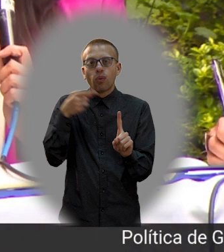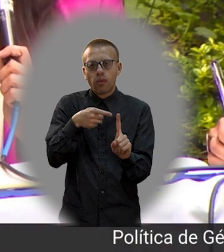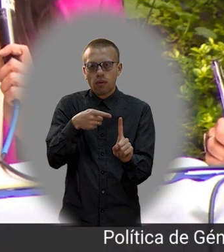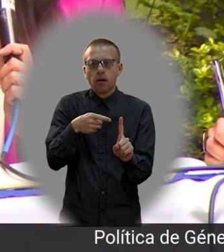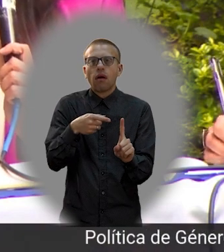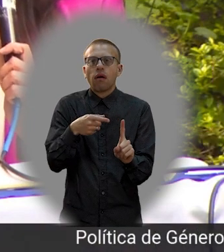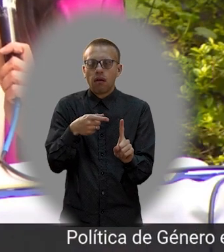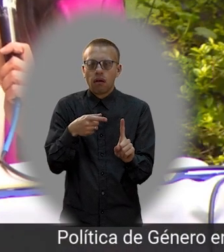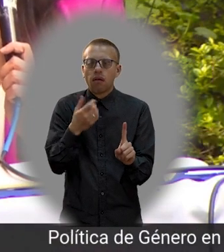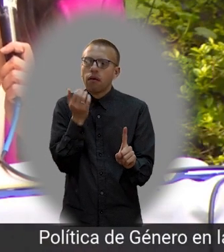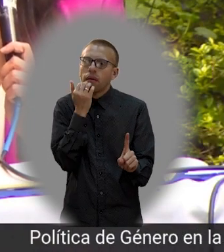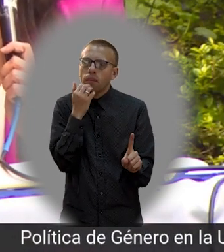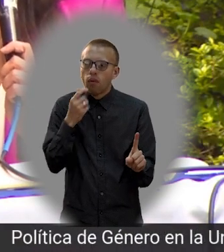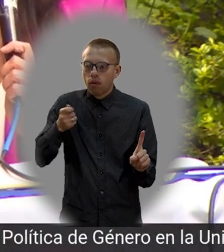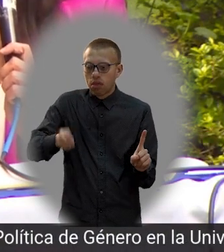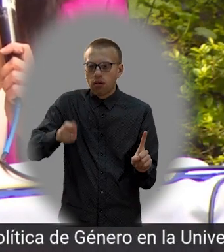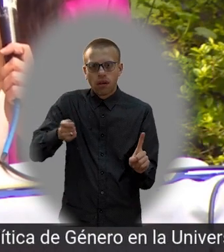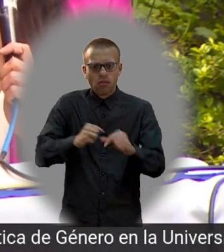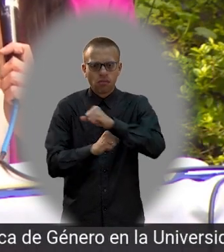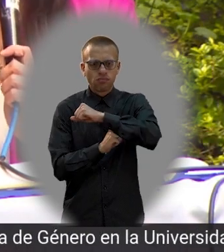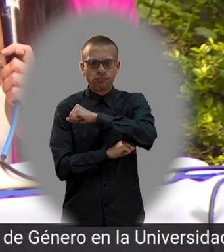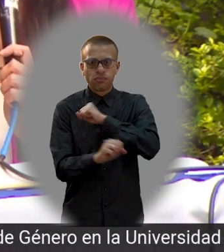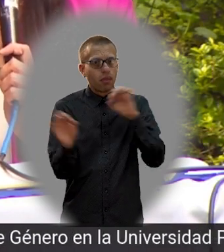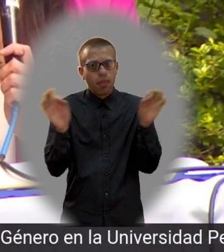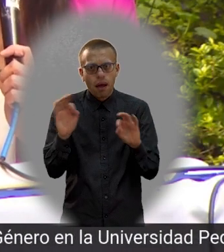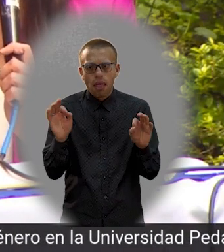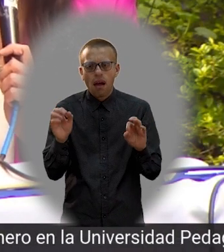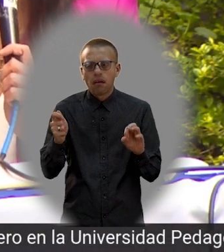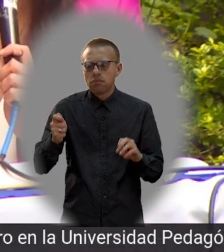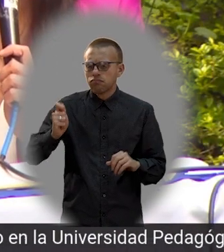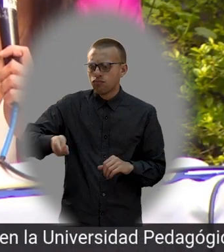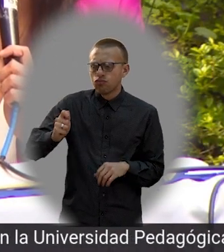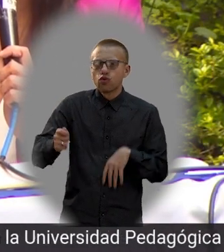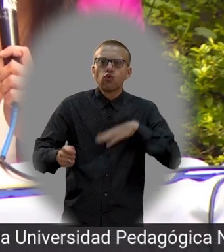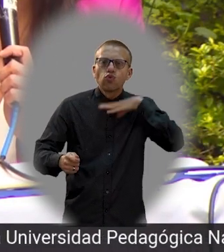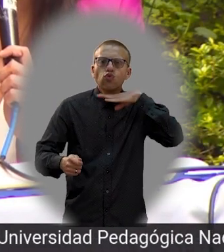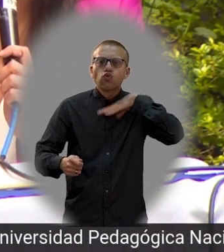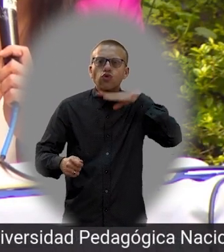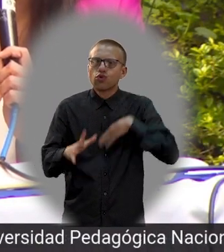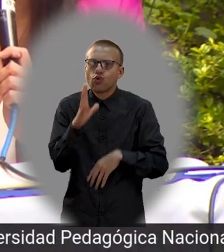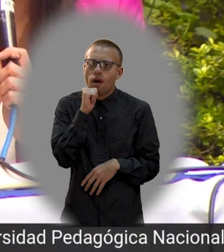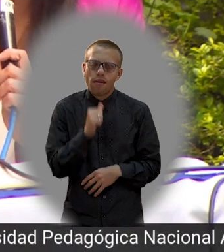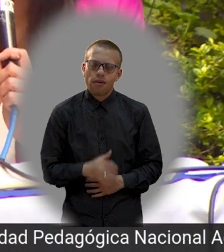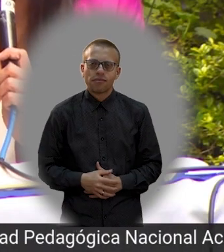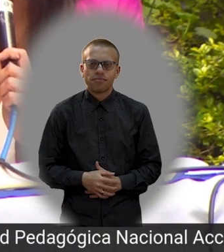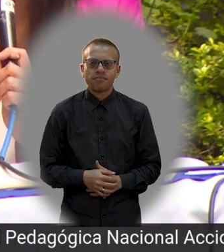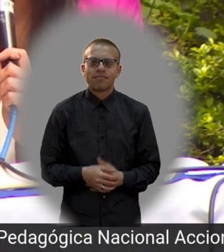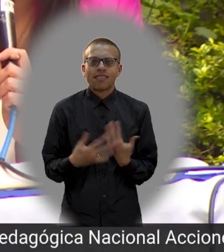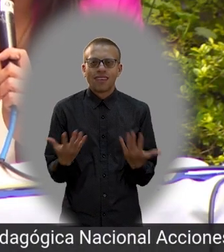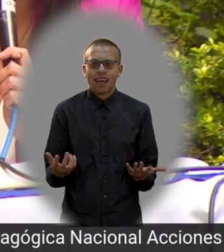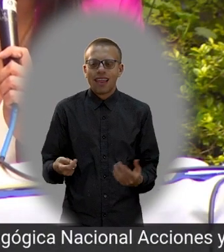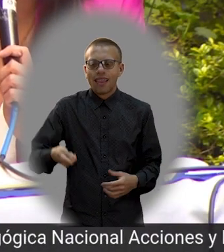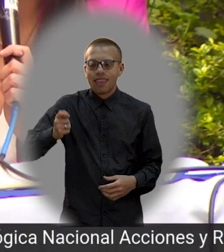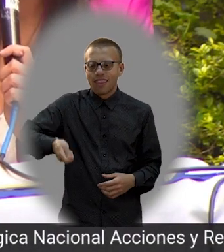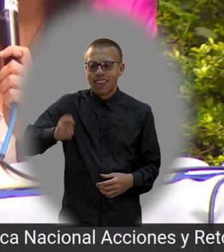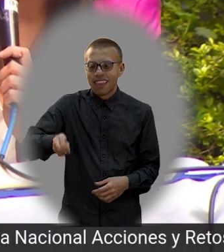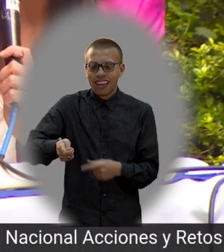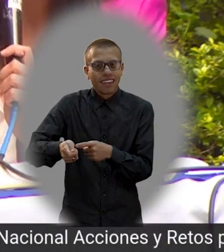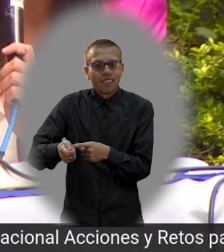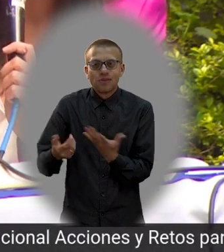es absolutamente insuficiente. De hecho, el derecho es en general insuficiente para poder